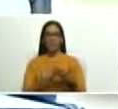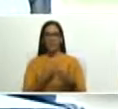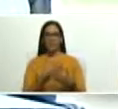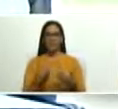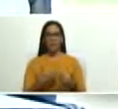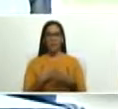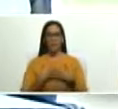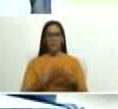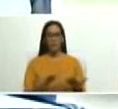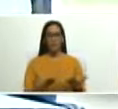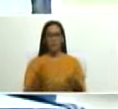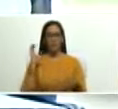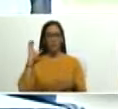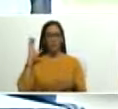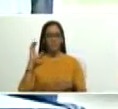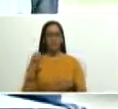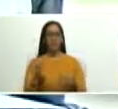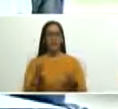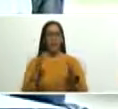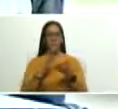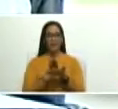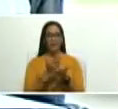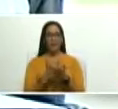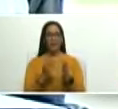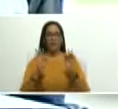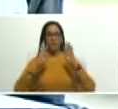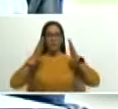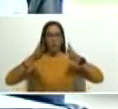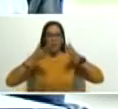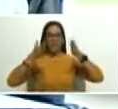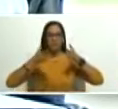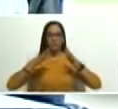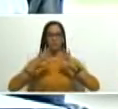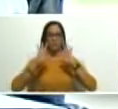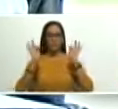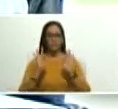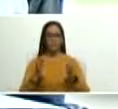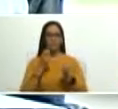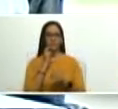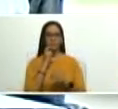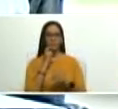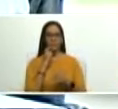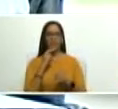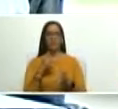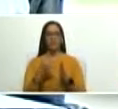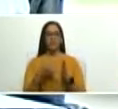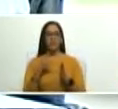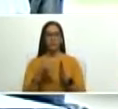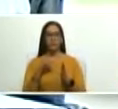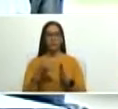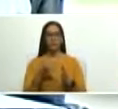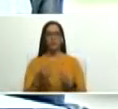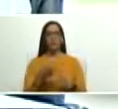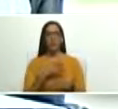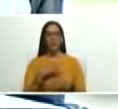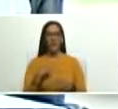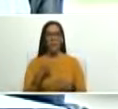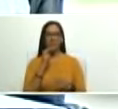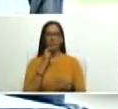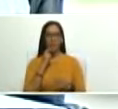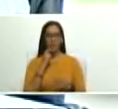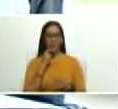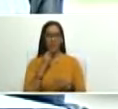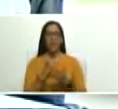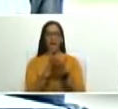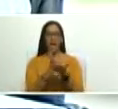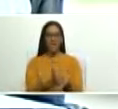país, sobre todo en la parte de formación. La Asociación de Chocolateros realmente es una institución gremial y lo que queremos es que el chocolatero